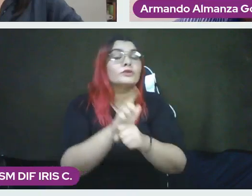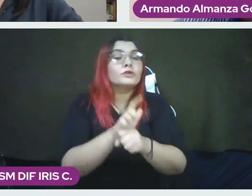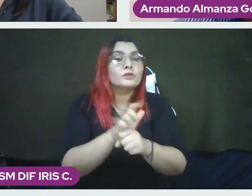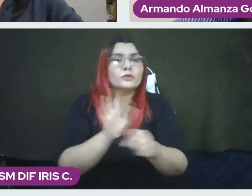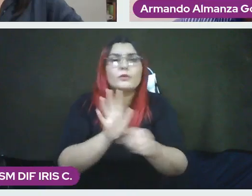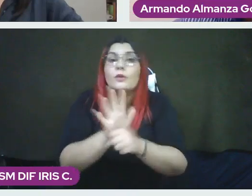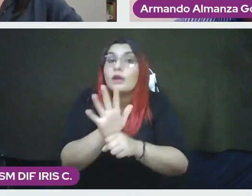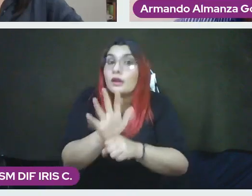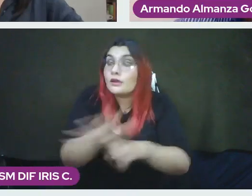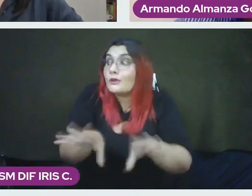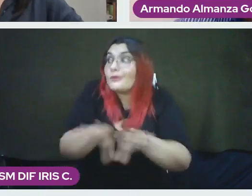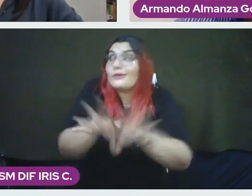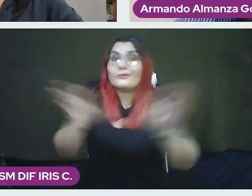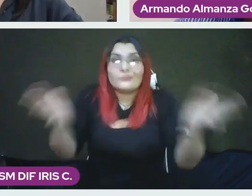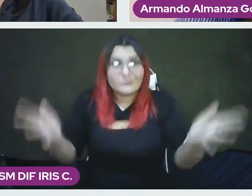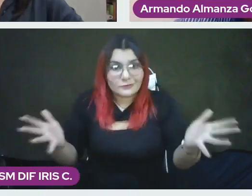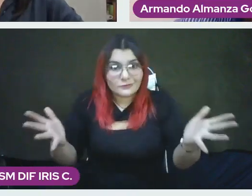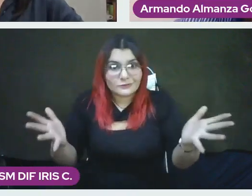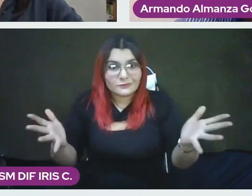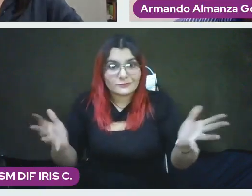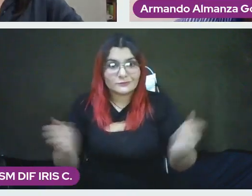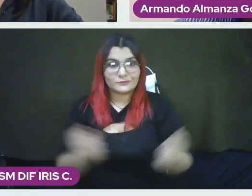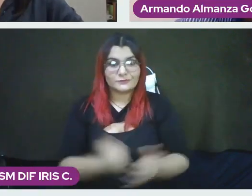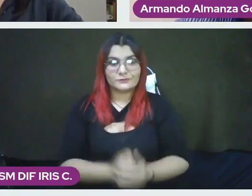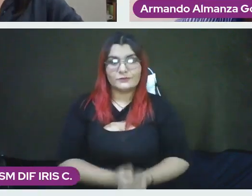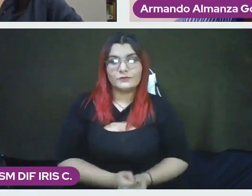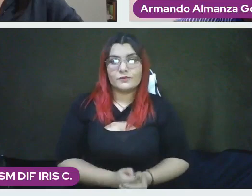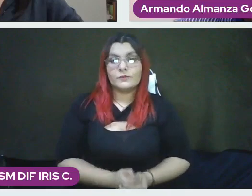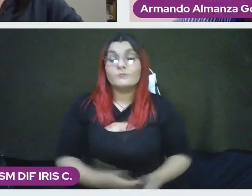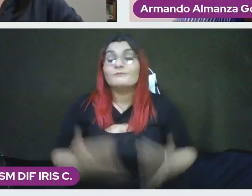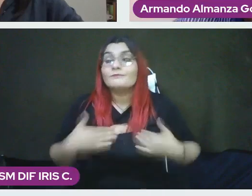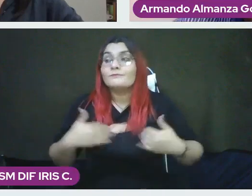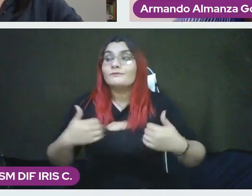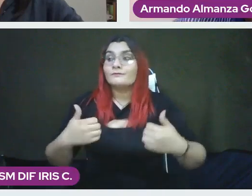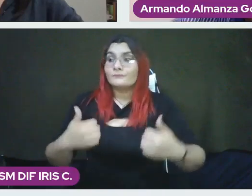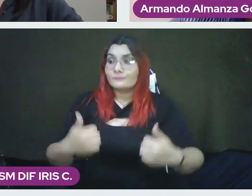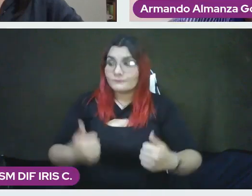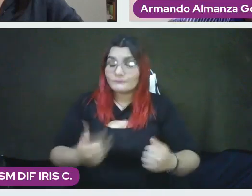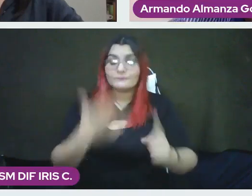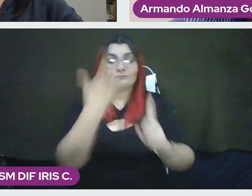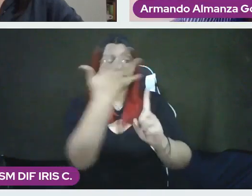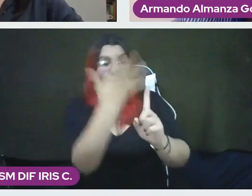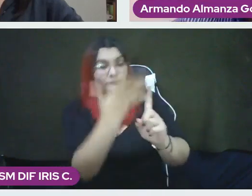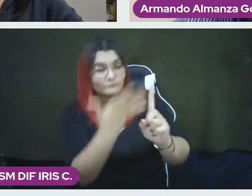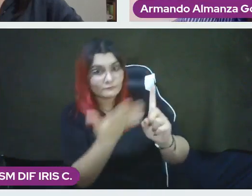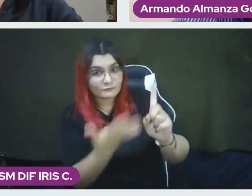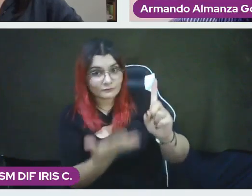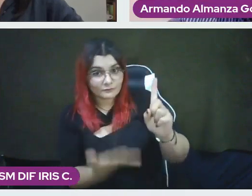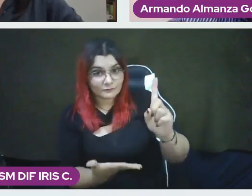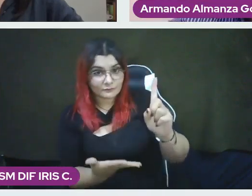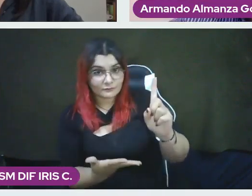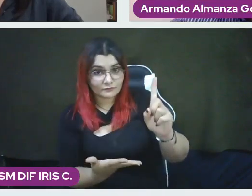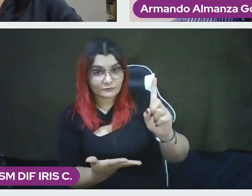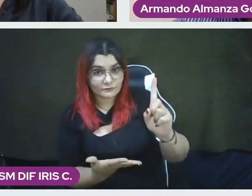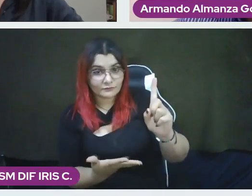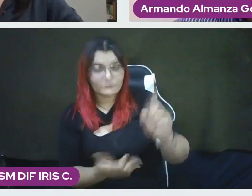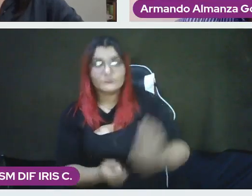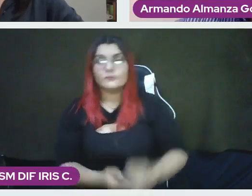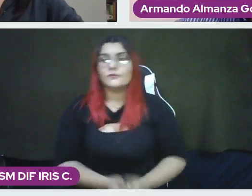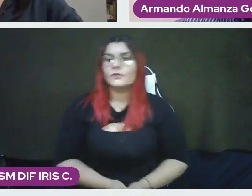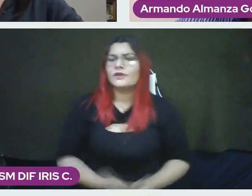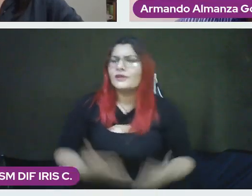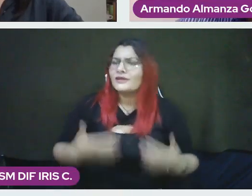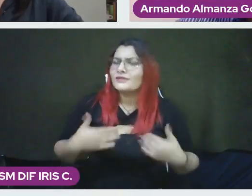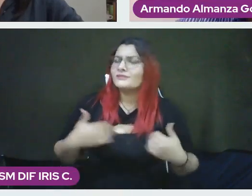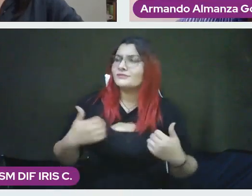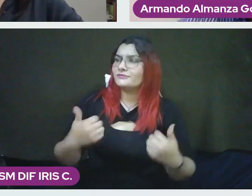de esta identificación que nosotros tenemos y que tiene que ver con esa necesidad que le voy a crear